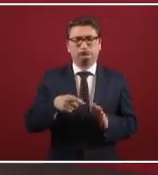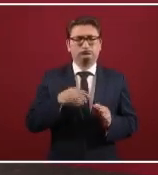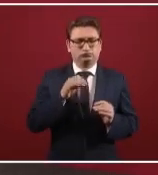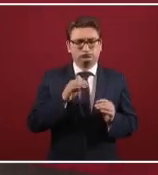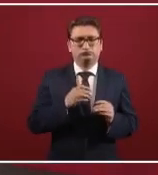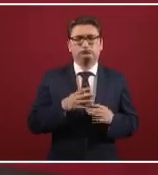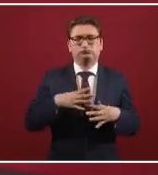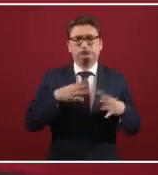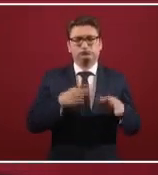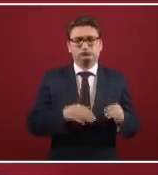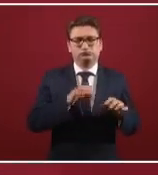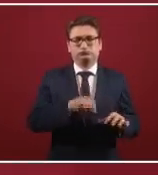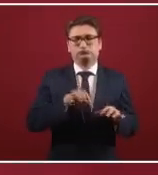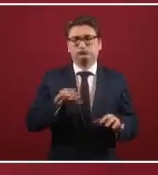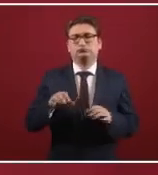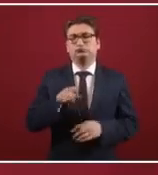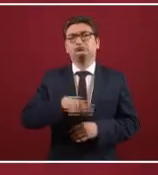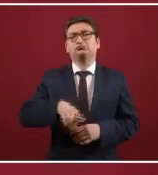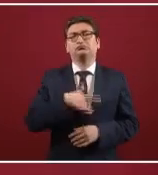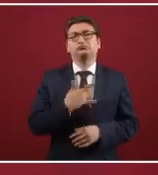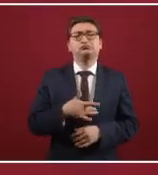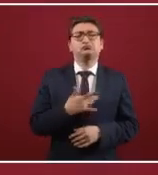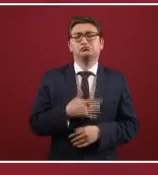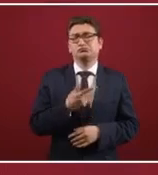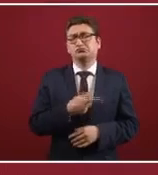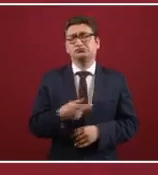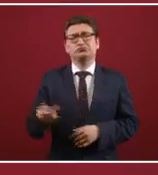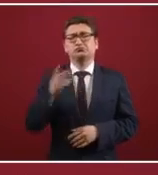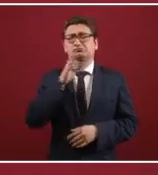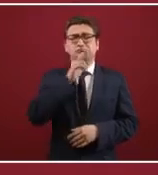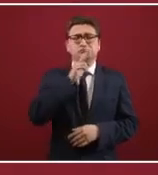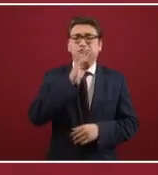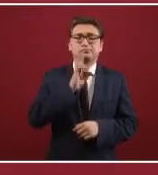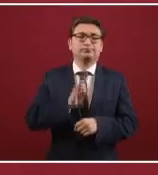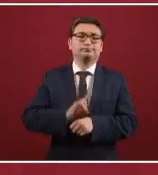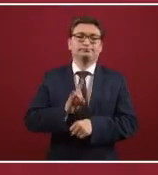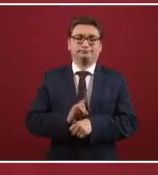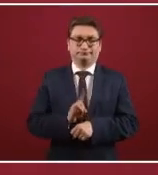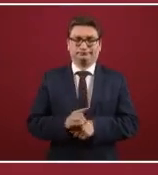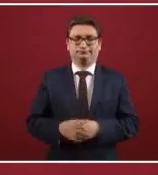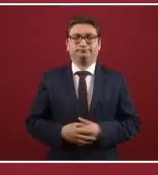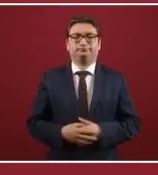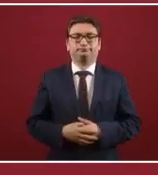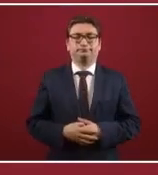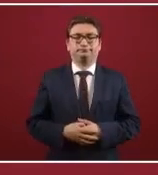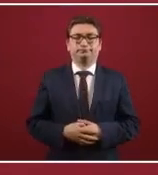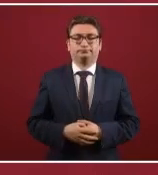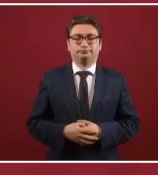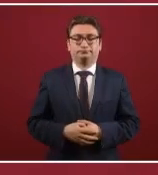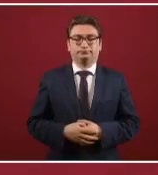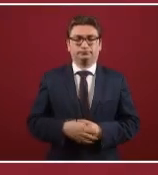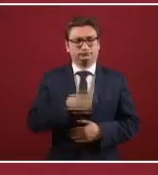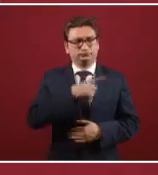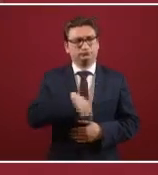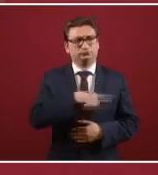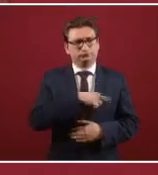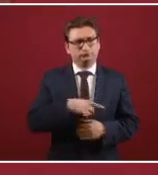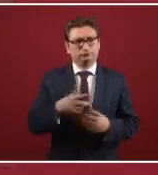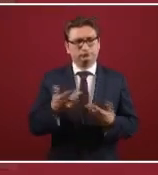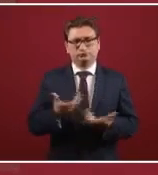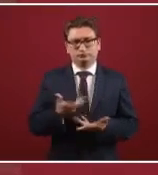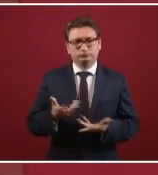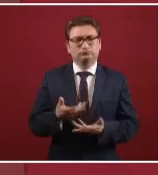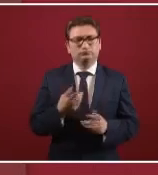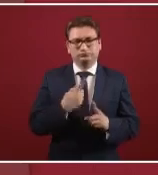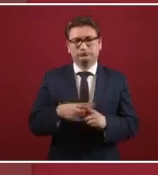de que les preocupaba la pobreza cuando al mismo tiempo mientras